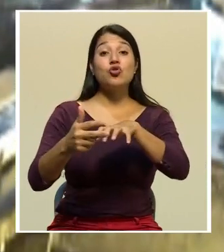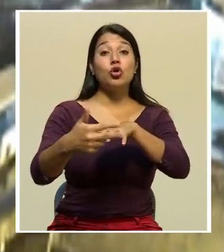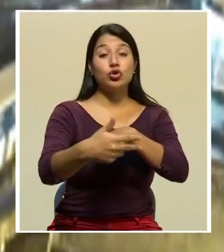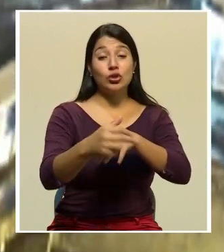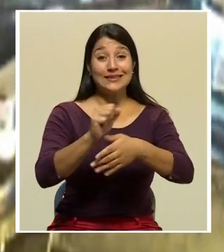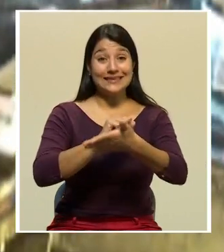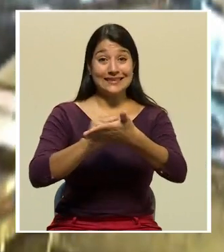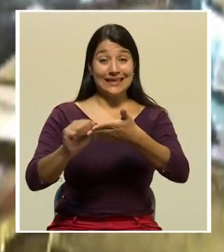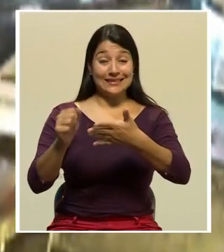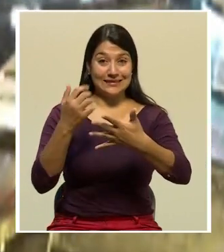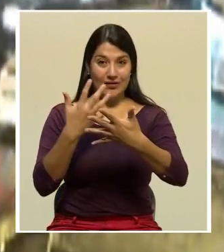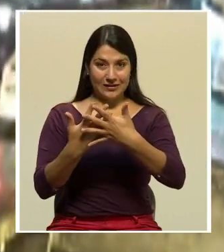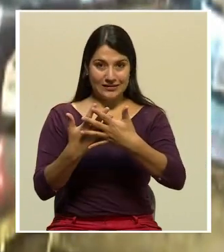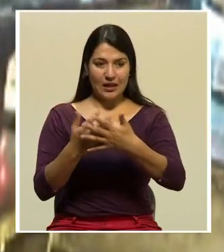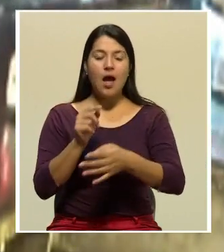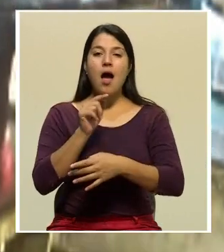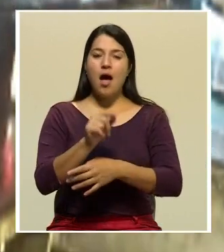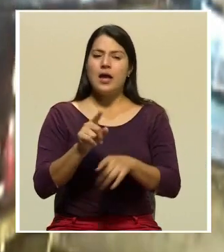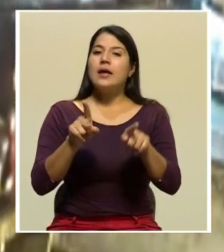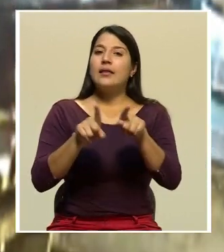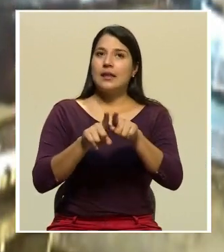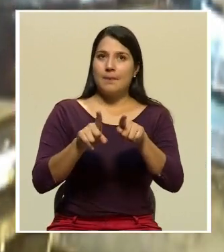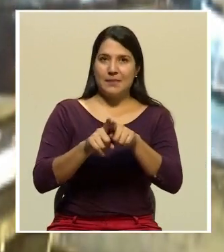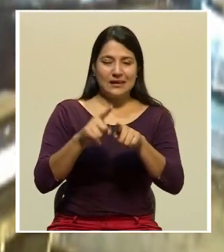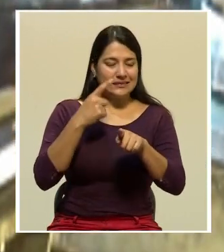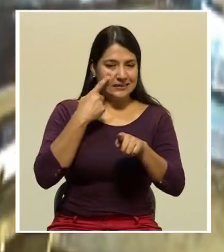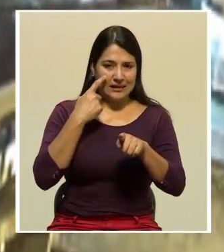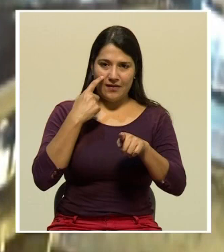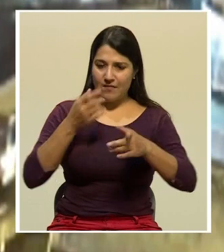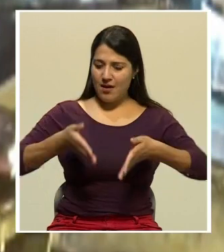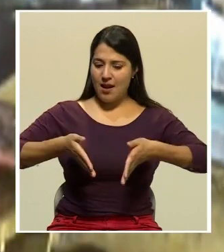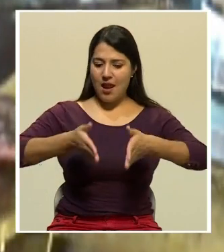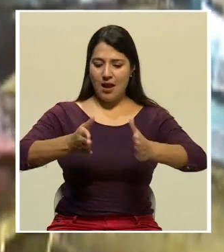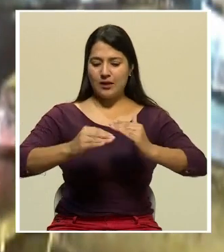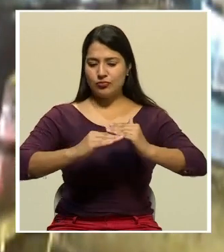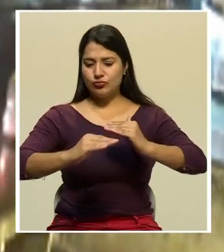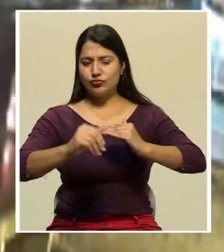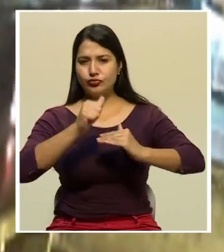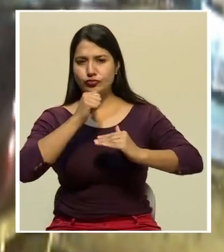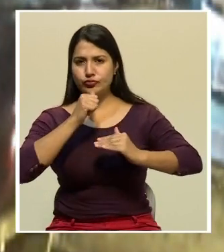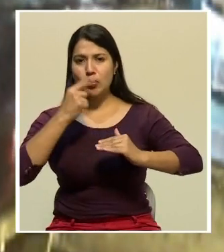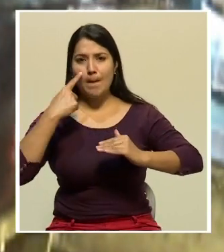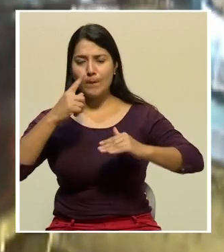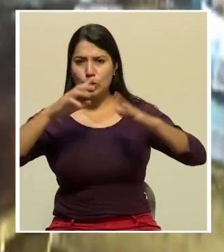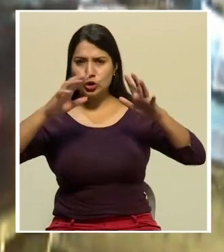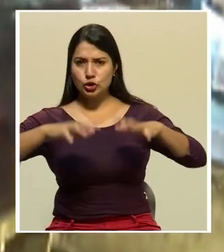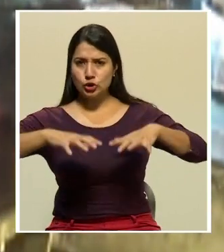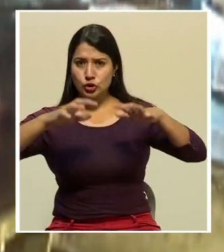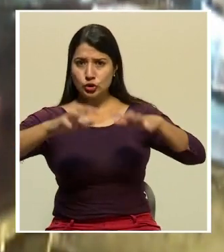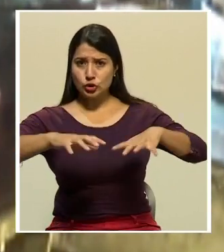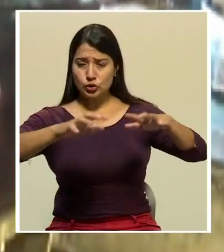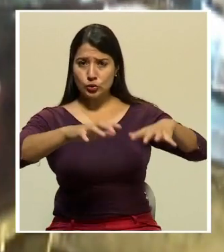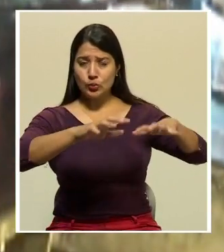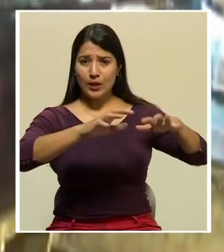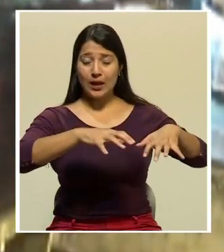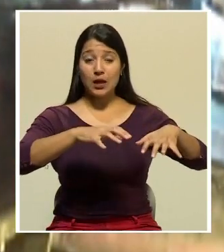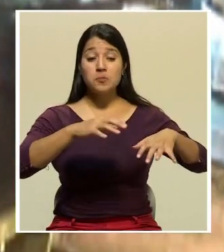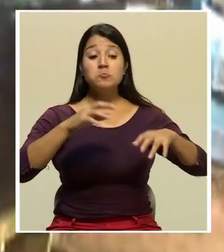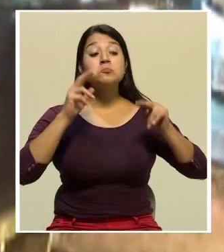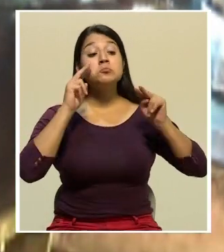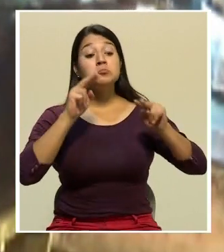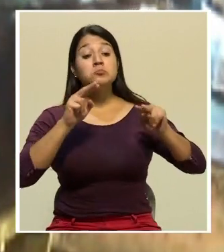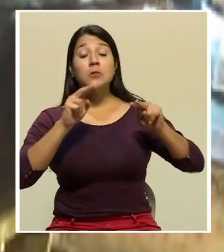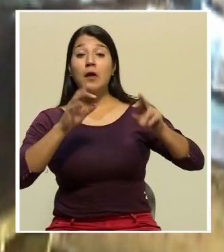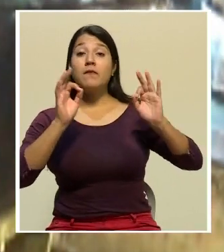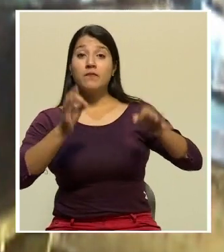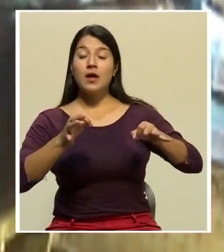San Sebastián, también superficie de rodaje en condiciones muy húmedas, buena